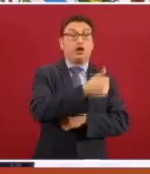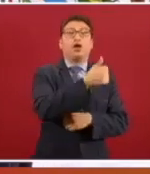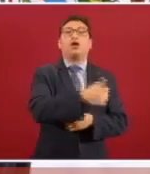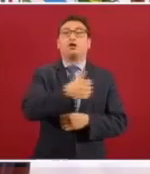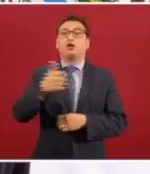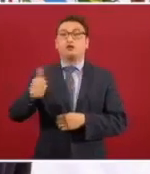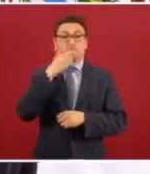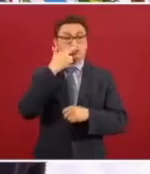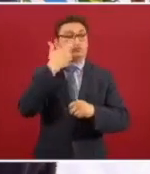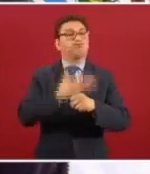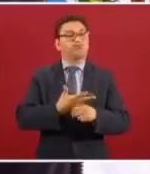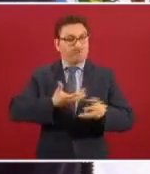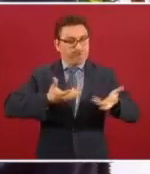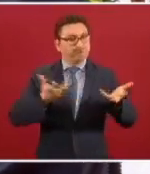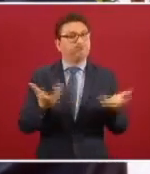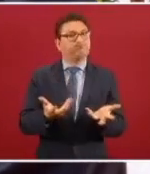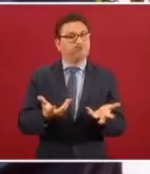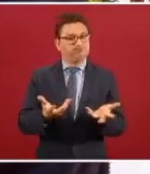hacer su parte.